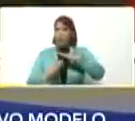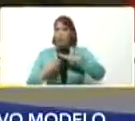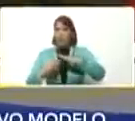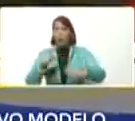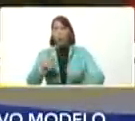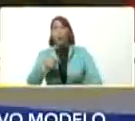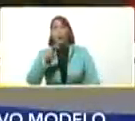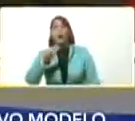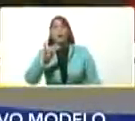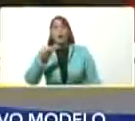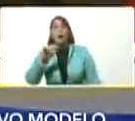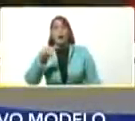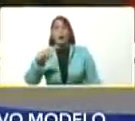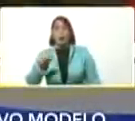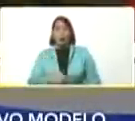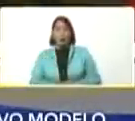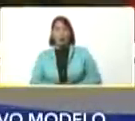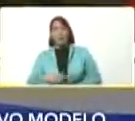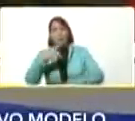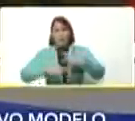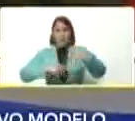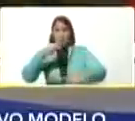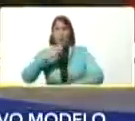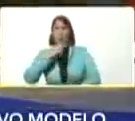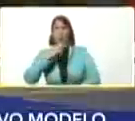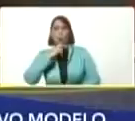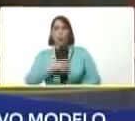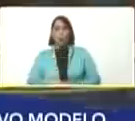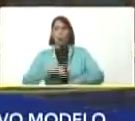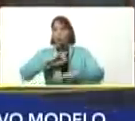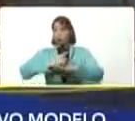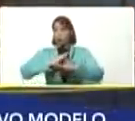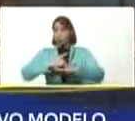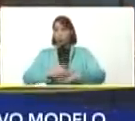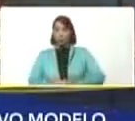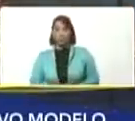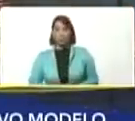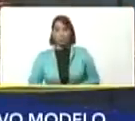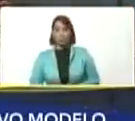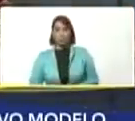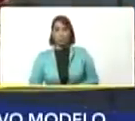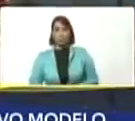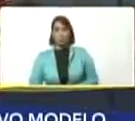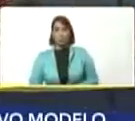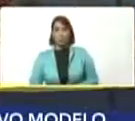Guayana. Que aporte la producción de oro, de diamante.